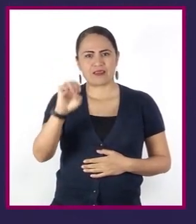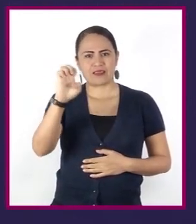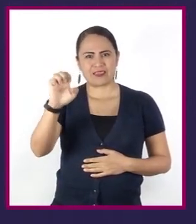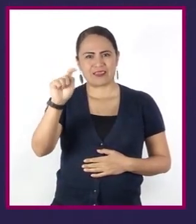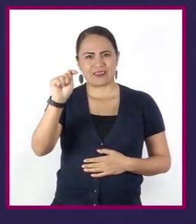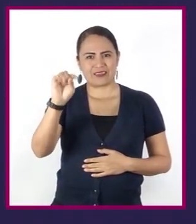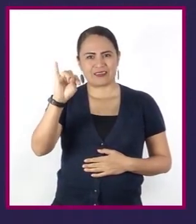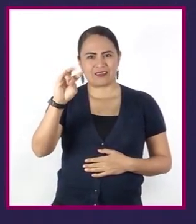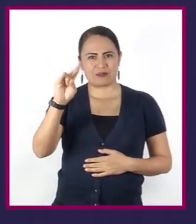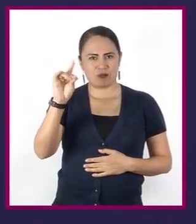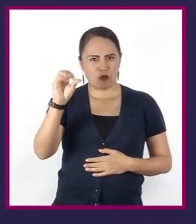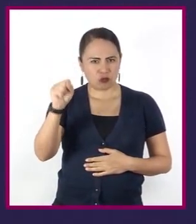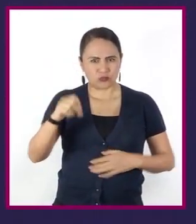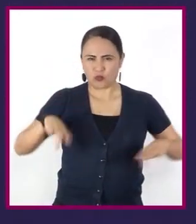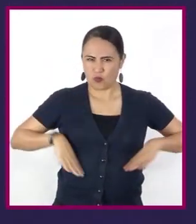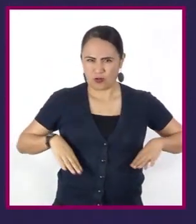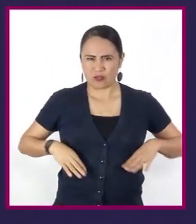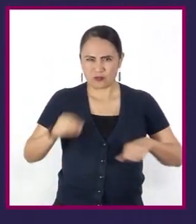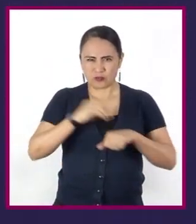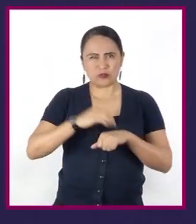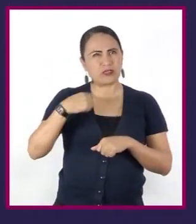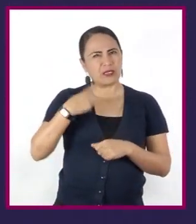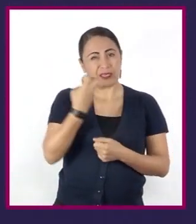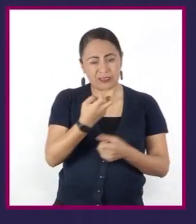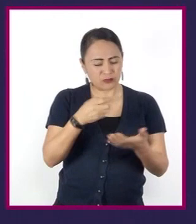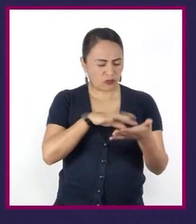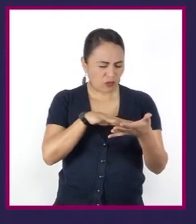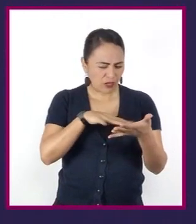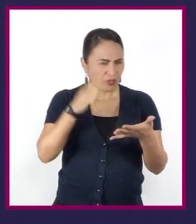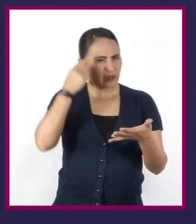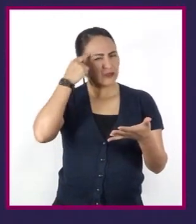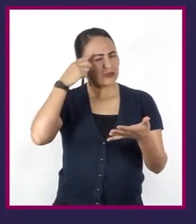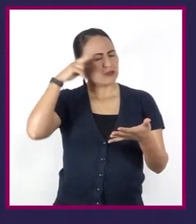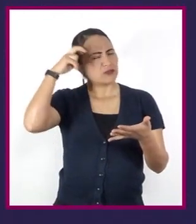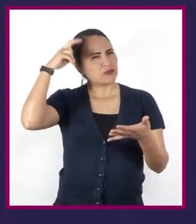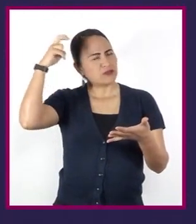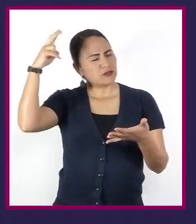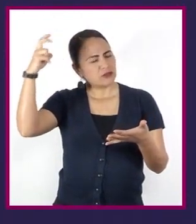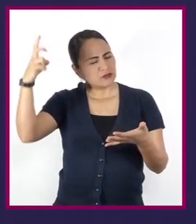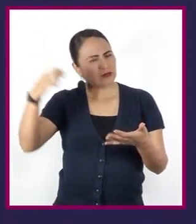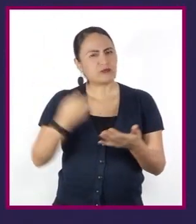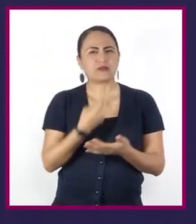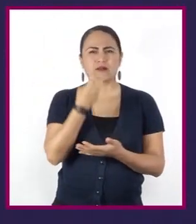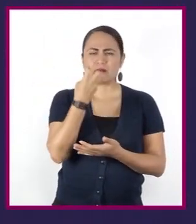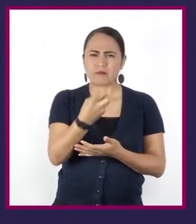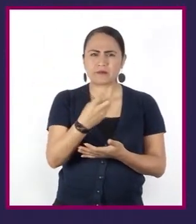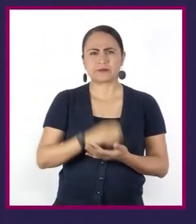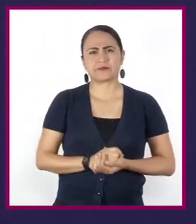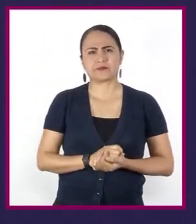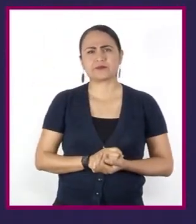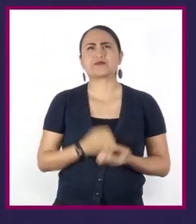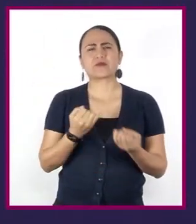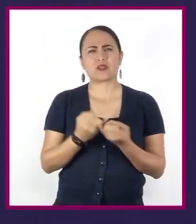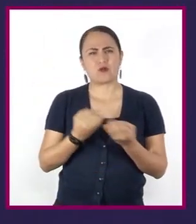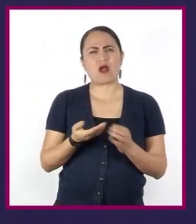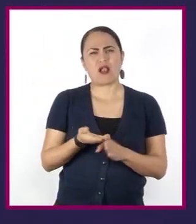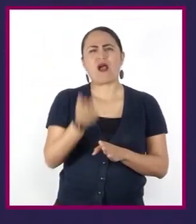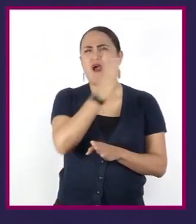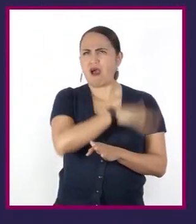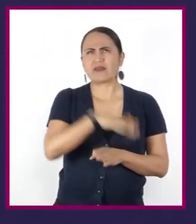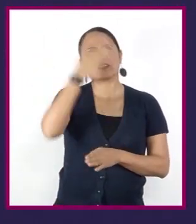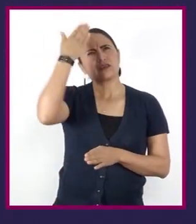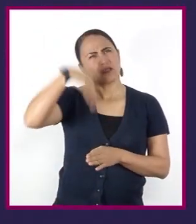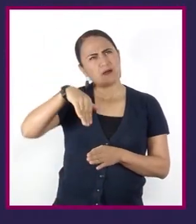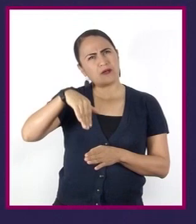reconstruir la escena de los hechos en nuestra mente. Nos dan elementos para que nosotros echemos mano de nuestros referentes y